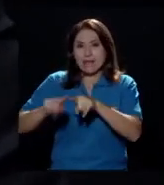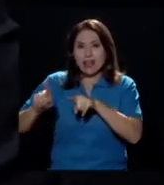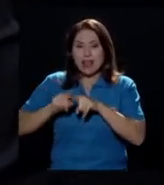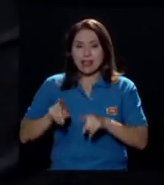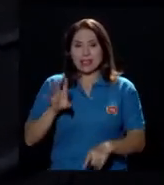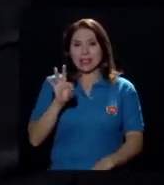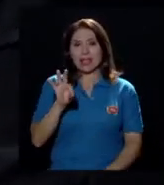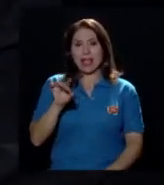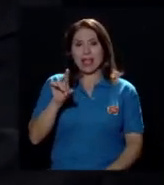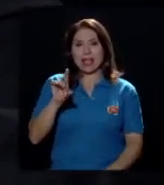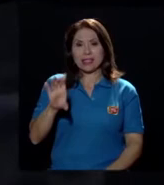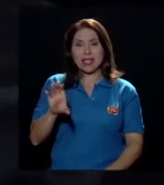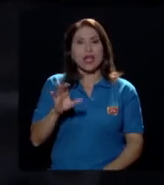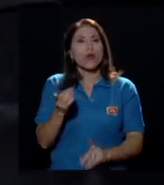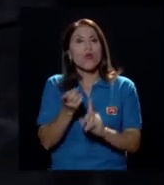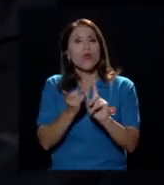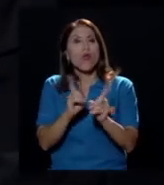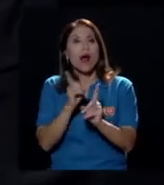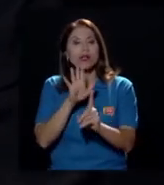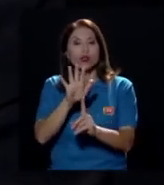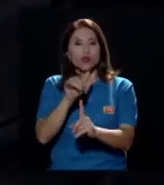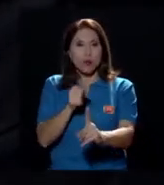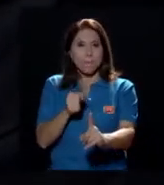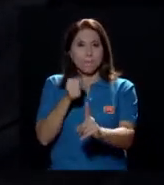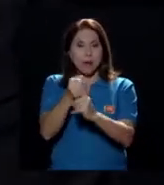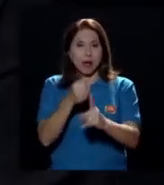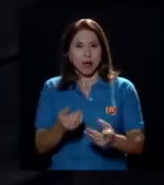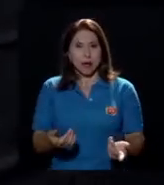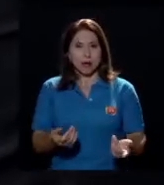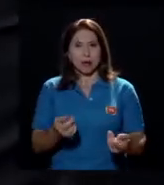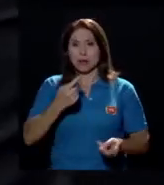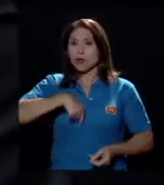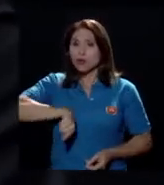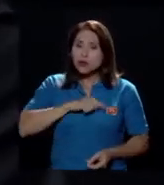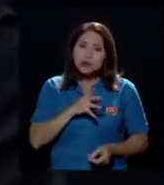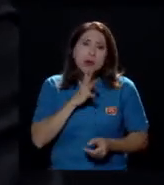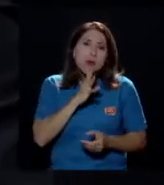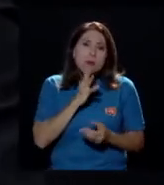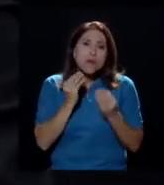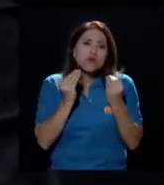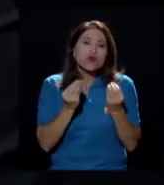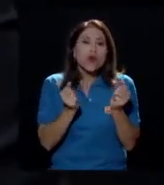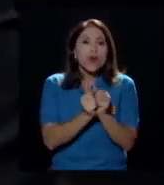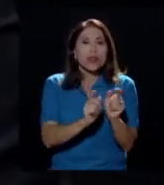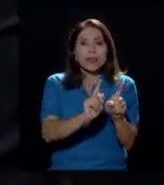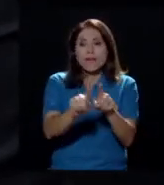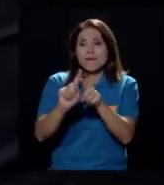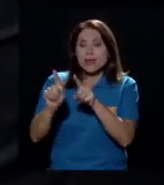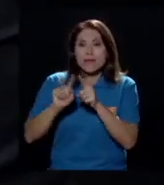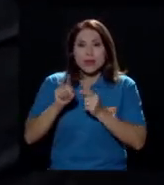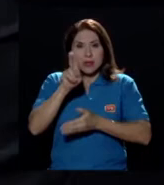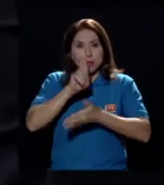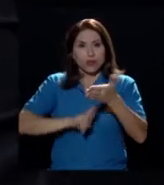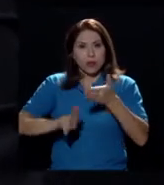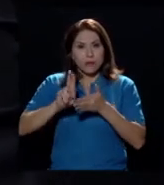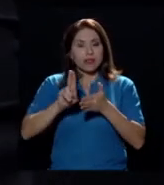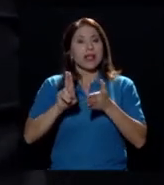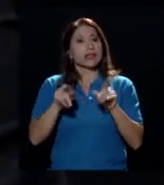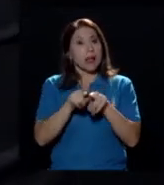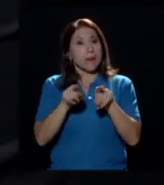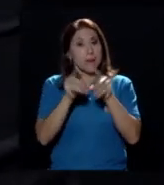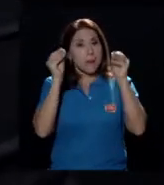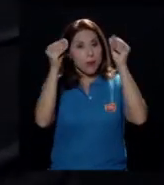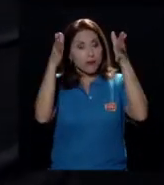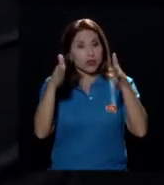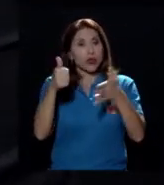en de cada uno de los tratados. Y de hecho, pues conversamos mucho con las universidades y algunos académicos nos ayudaron y empezamos a